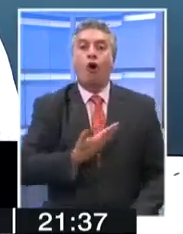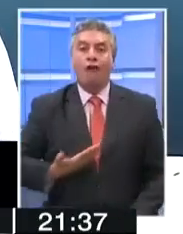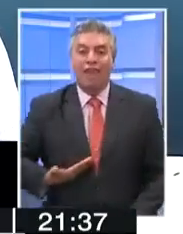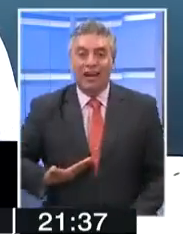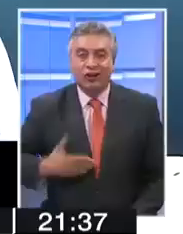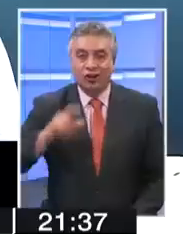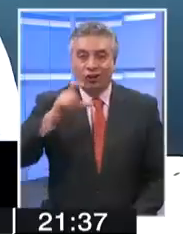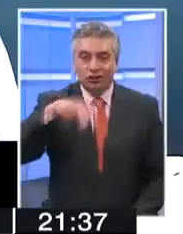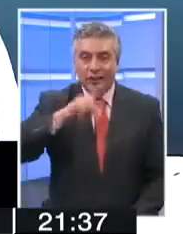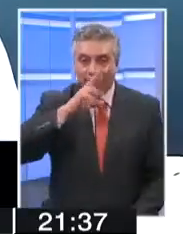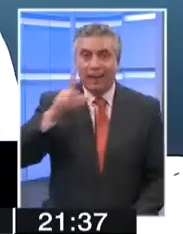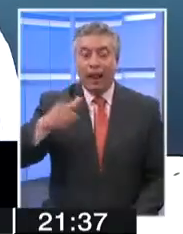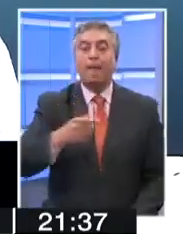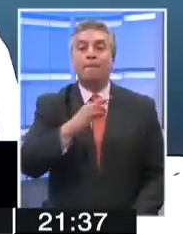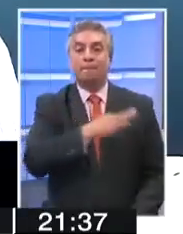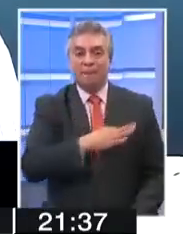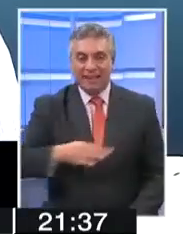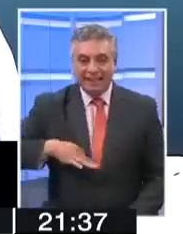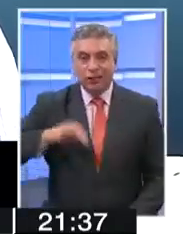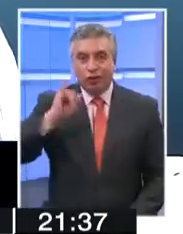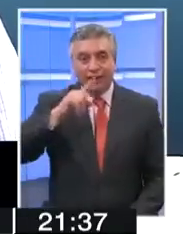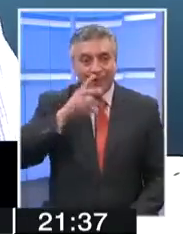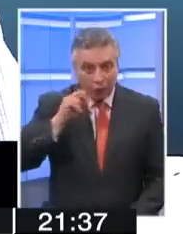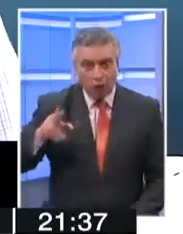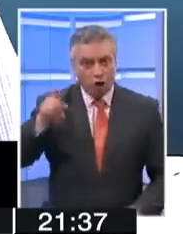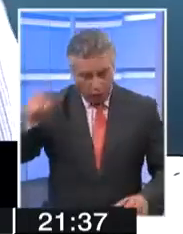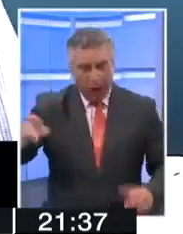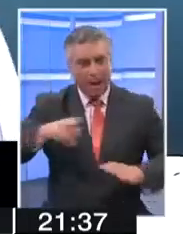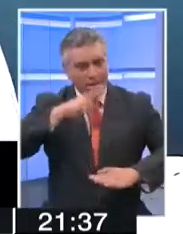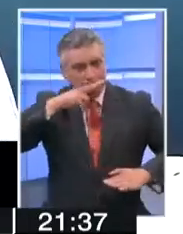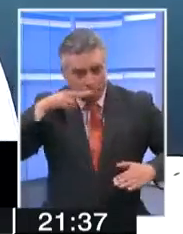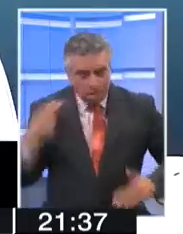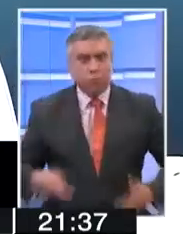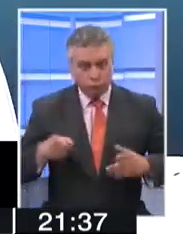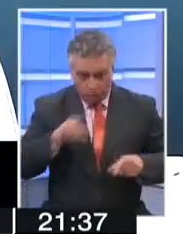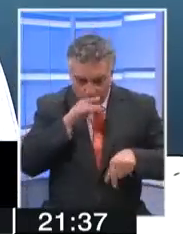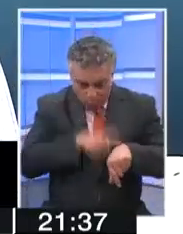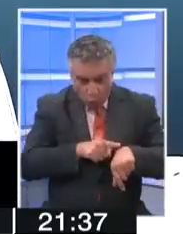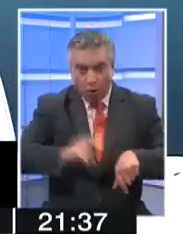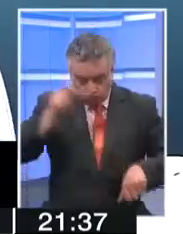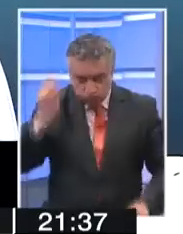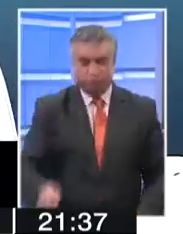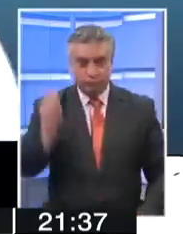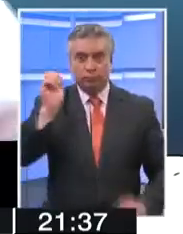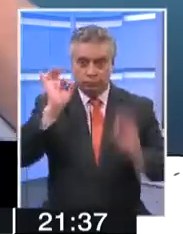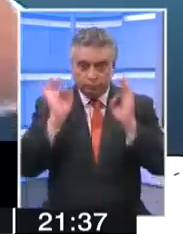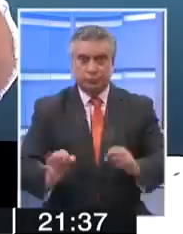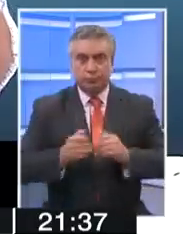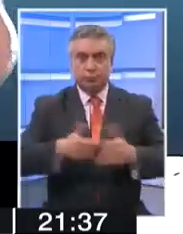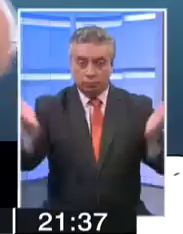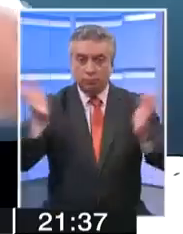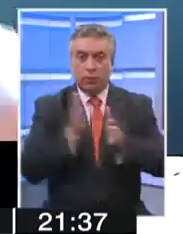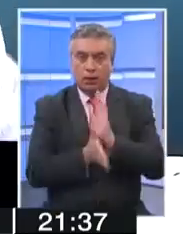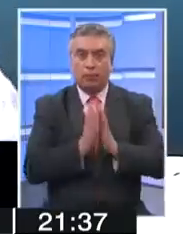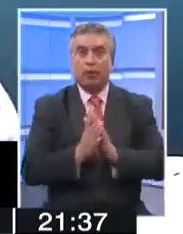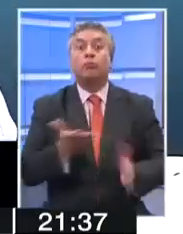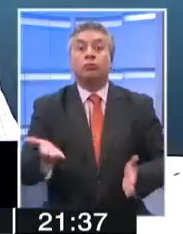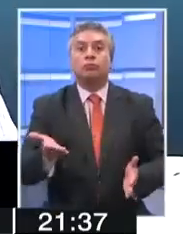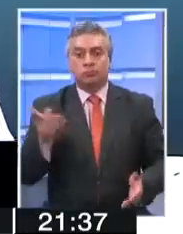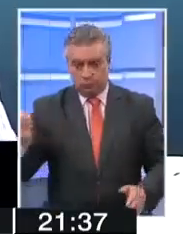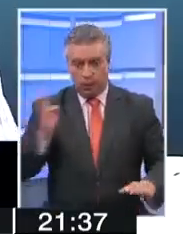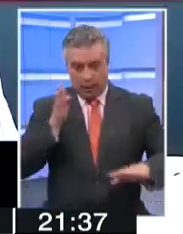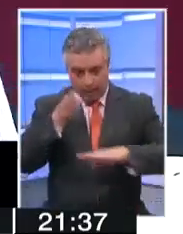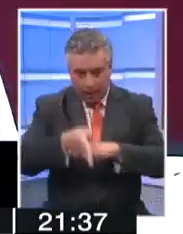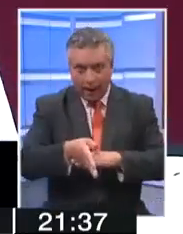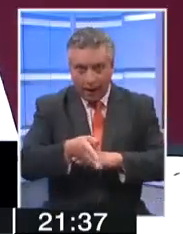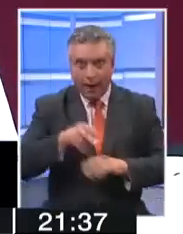Si tenemos ministro del interior, tiene que tener los cojones para decretar zonas de catástrofe en el minuto. ¿Y cómo se hace eso? En las patas en el barro. Hoy